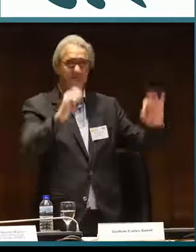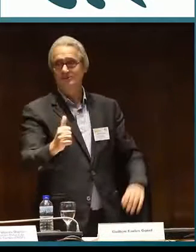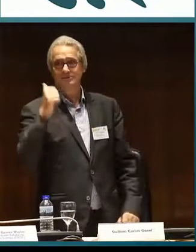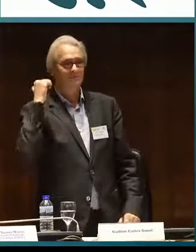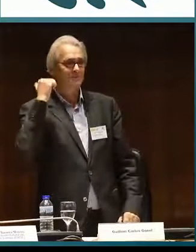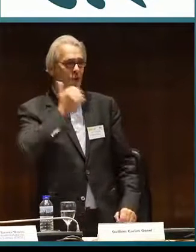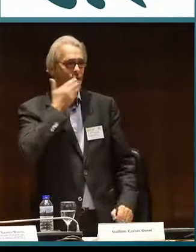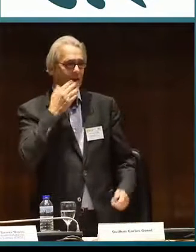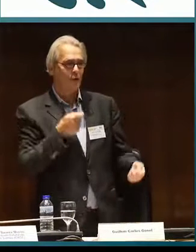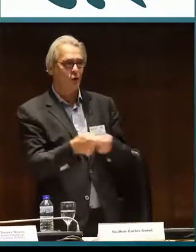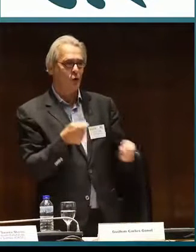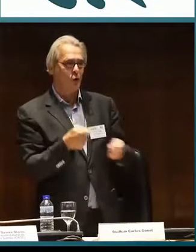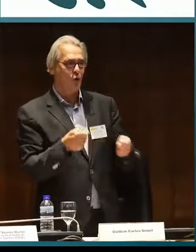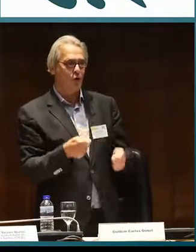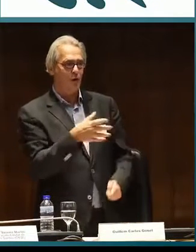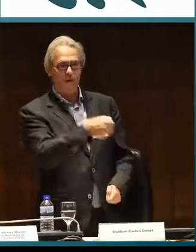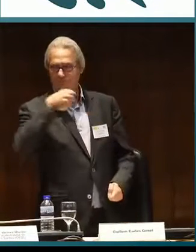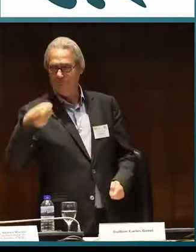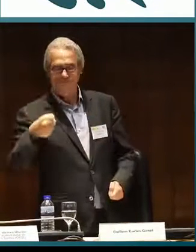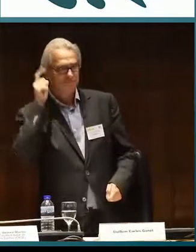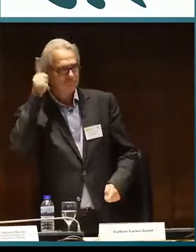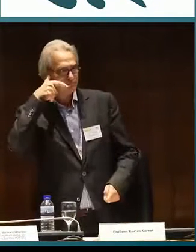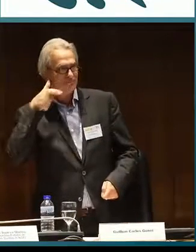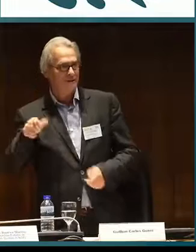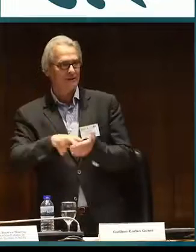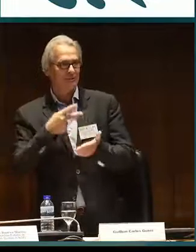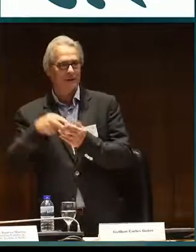delante de todos vosotros, pero